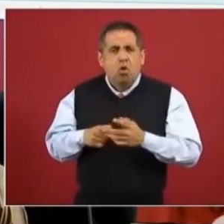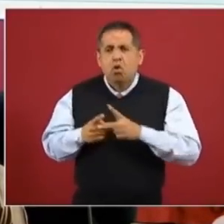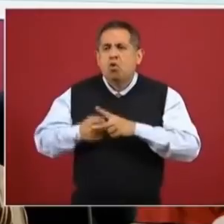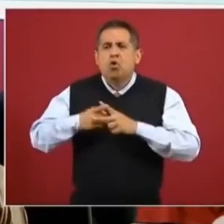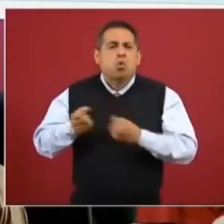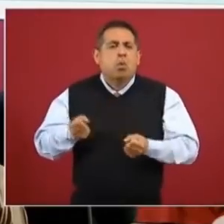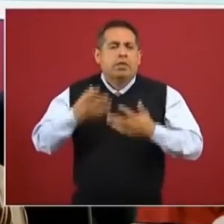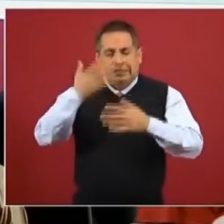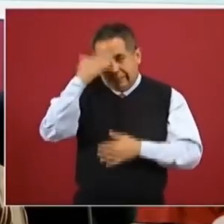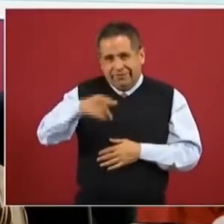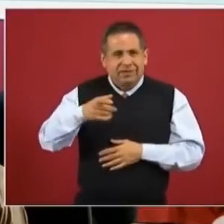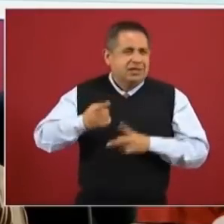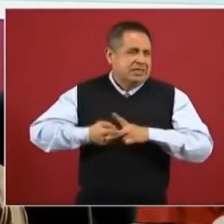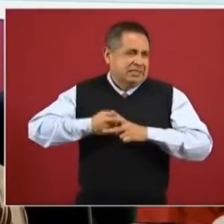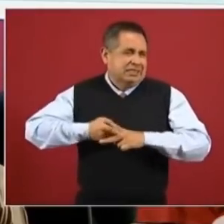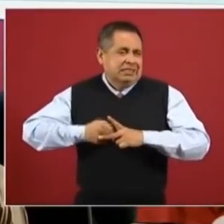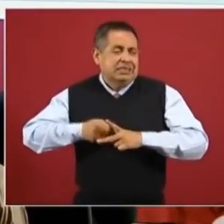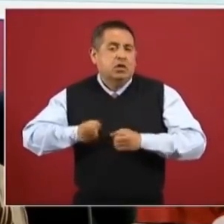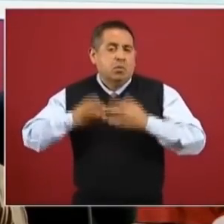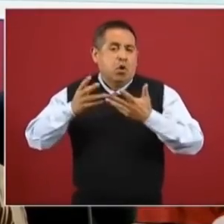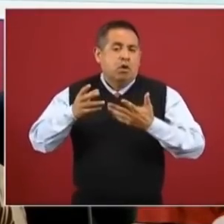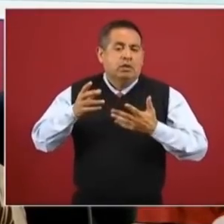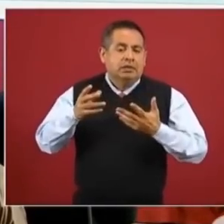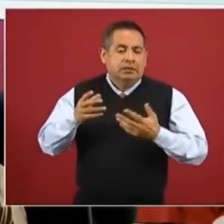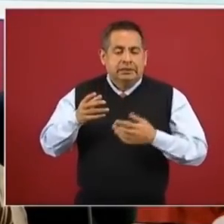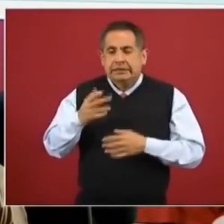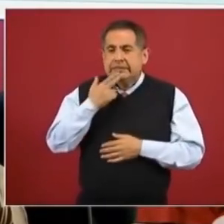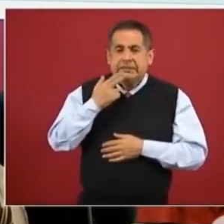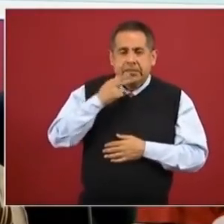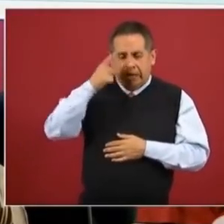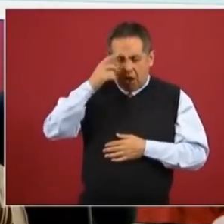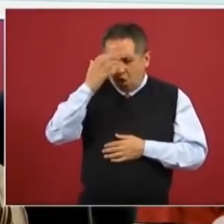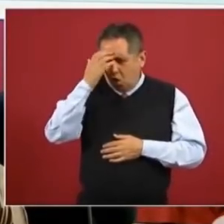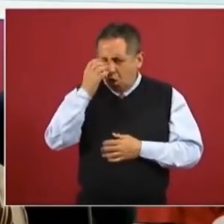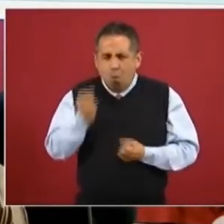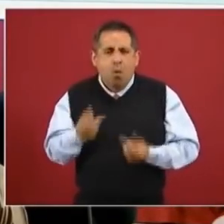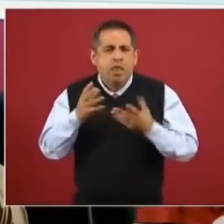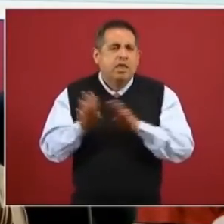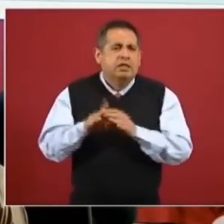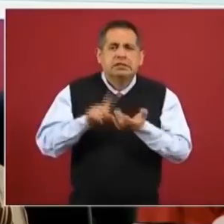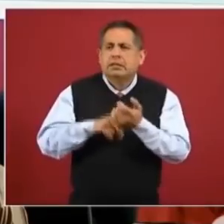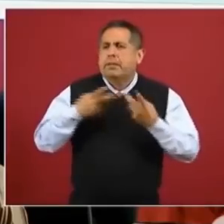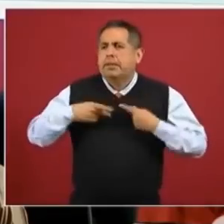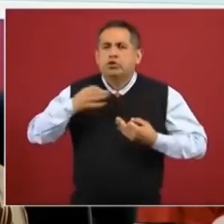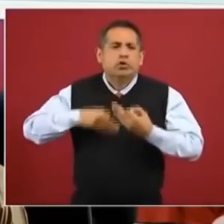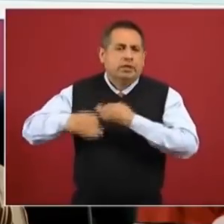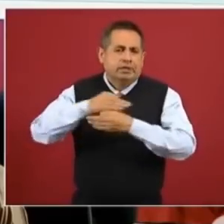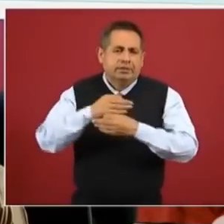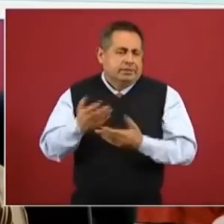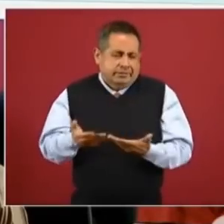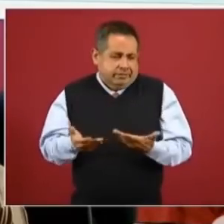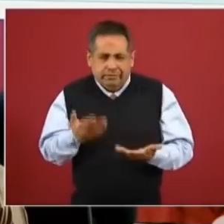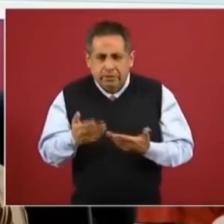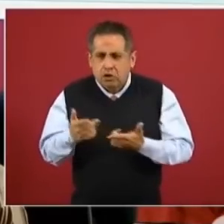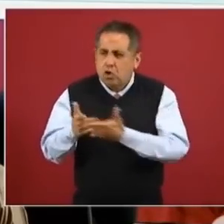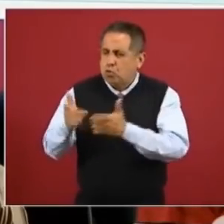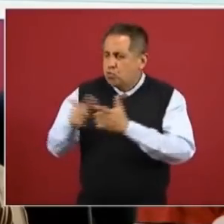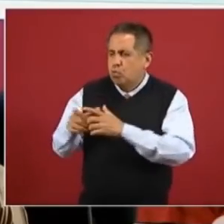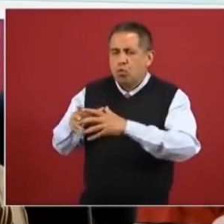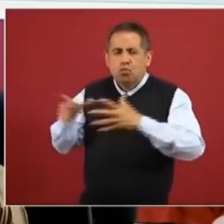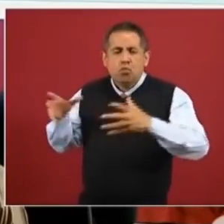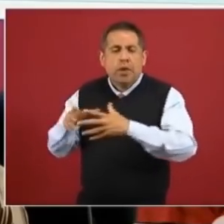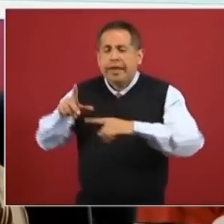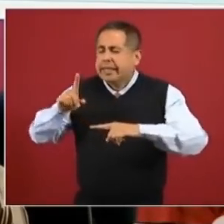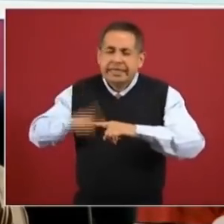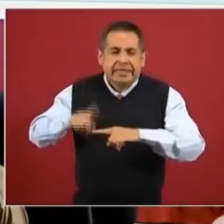incidencia, recuerden que la tasa de incidencia es una medida que nos permite conocer, dependiendo de la proporción de los grupos,